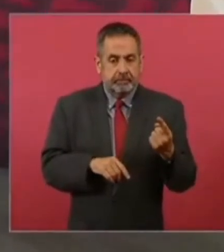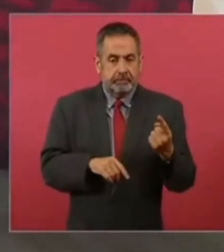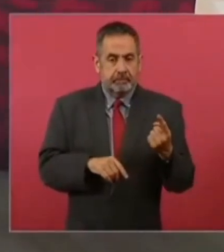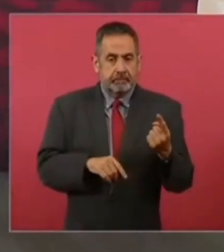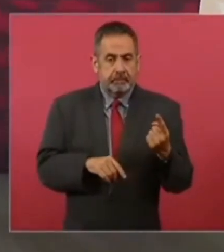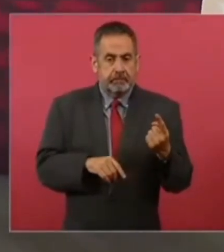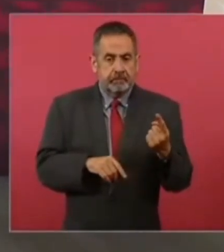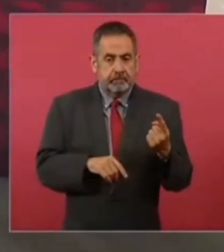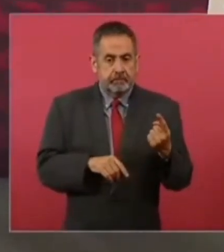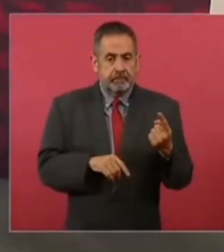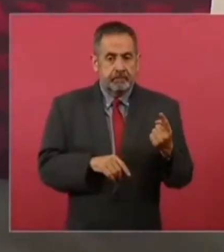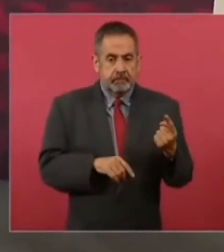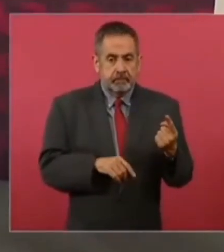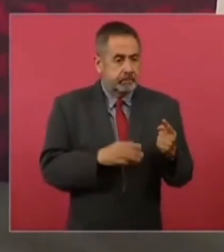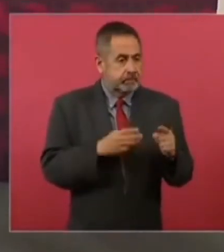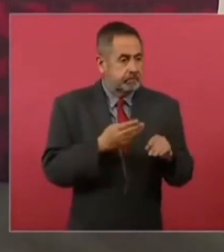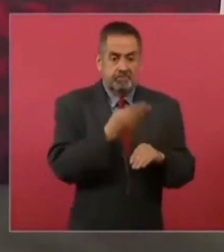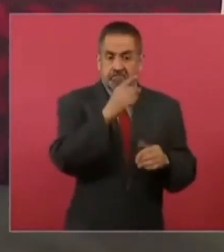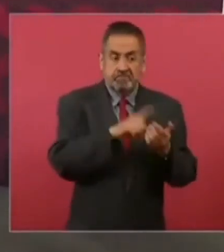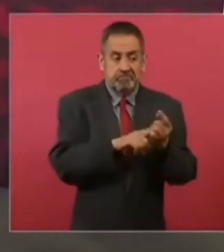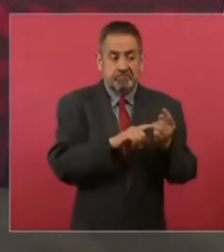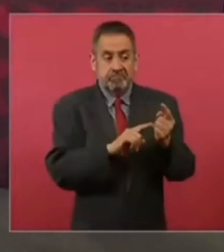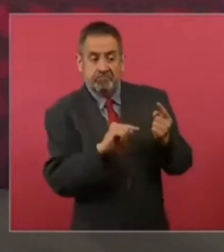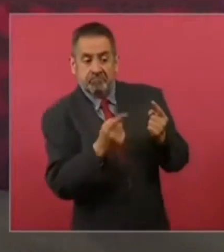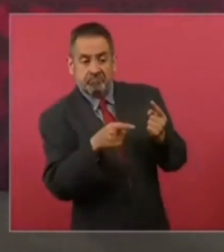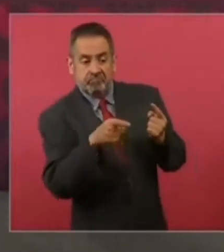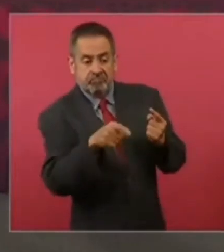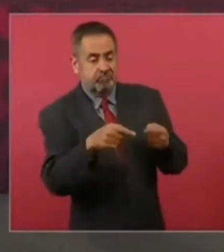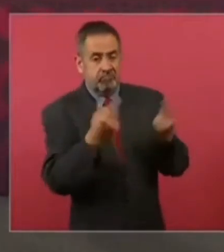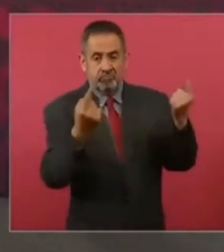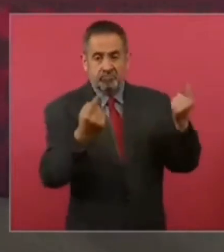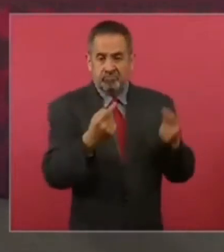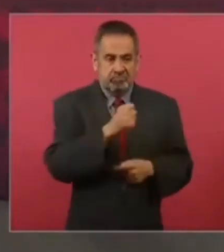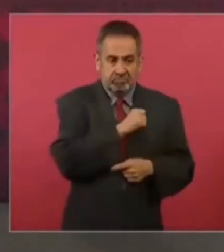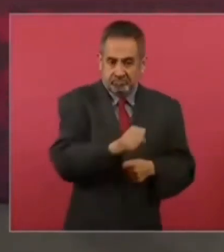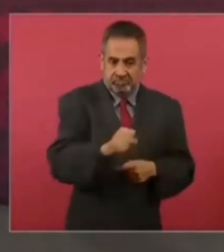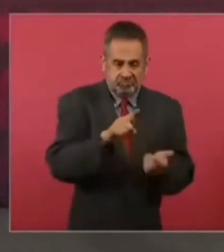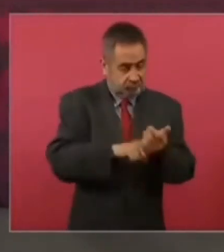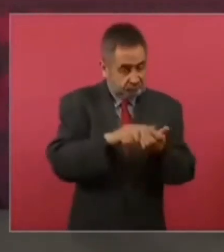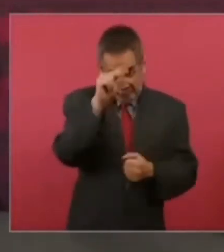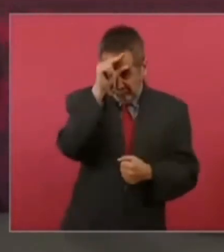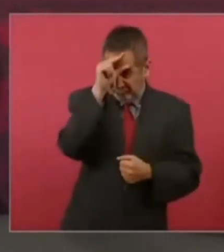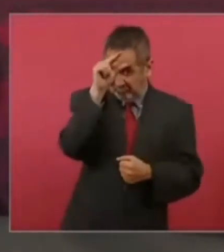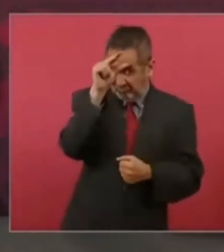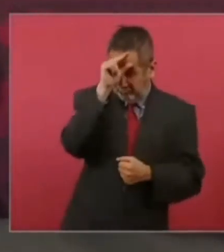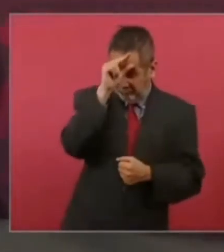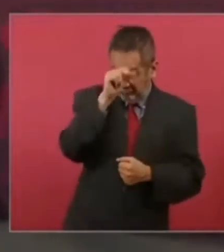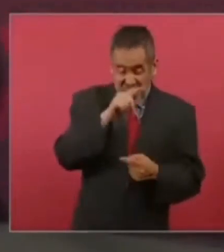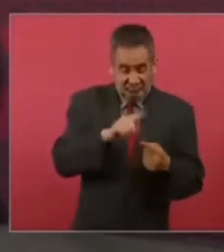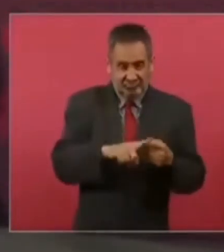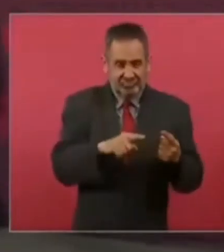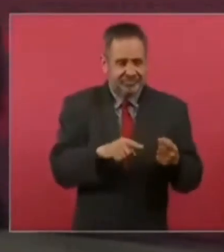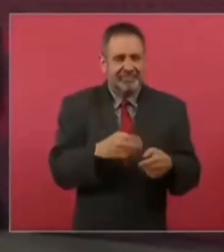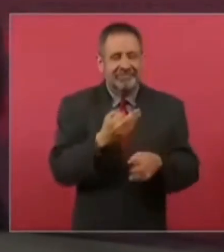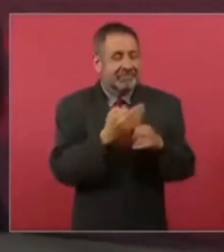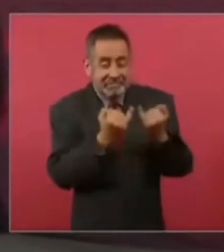eran muy perversos, pero muy inteligentes. Nada que ver